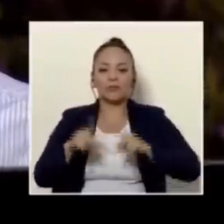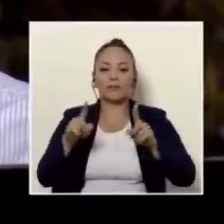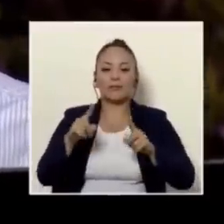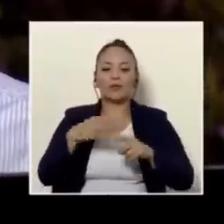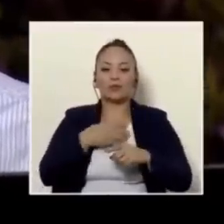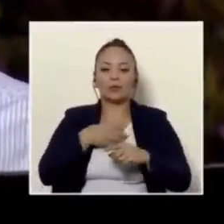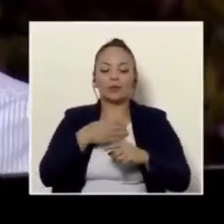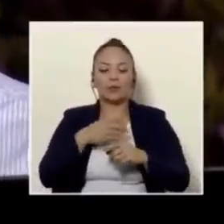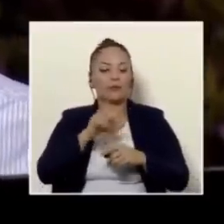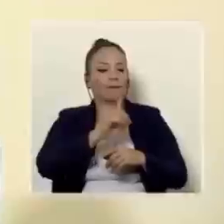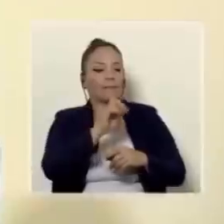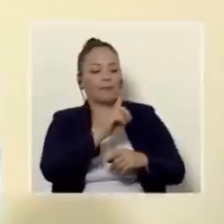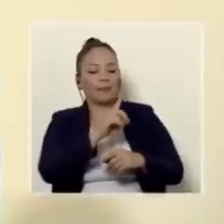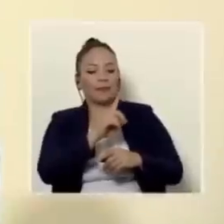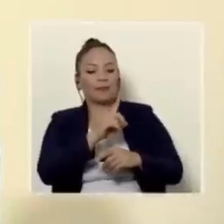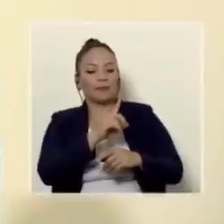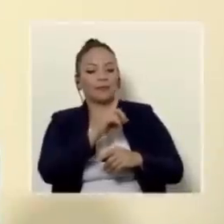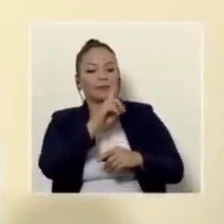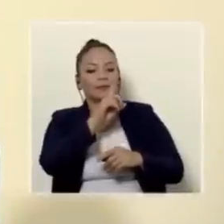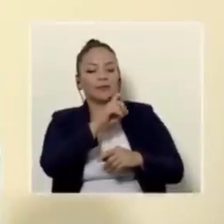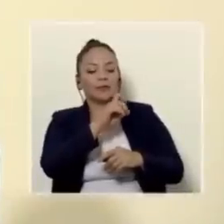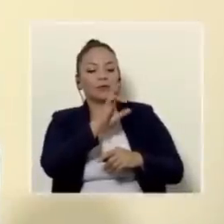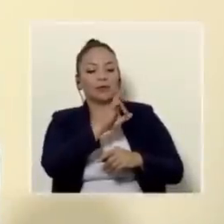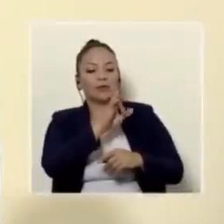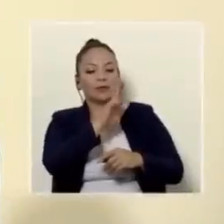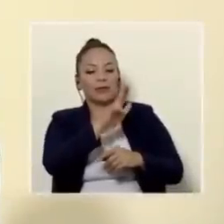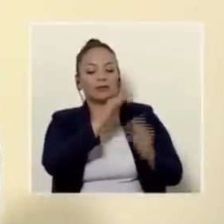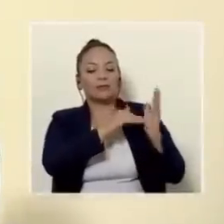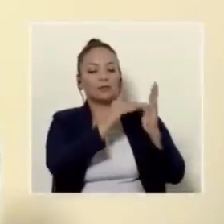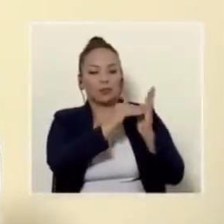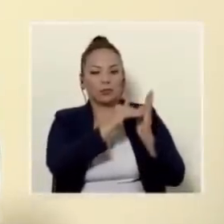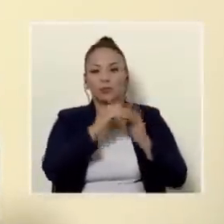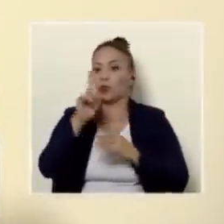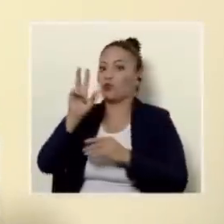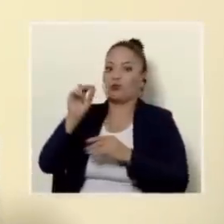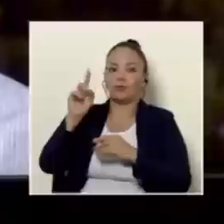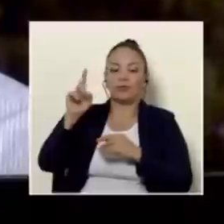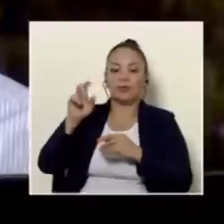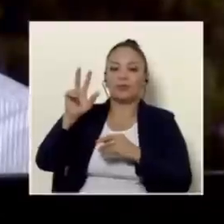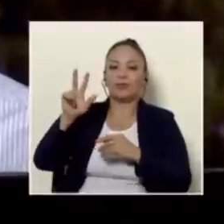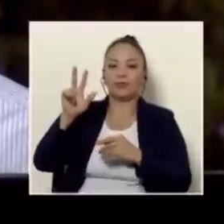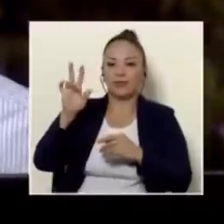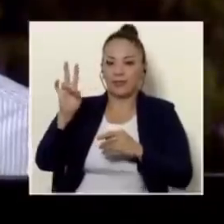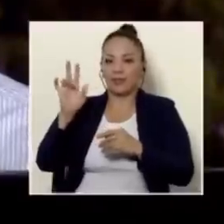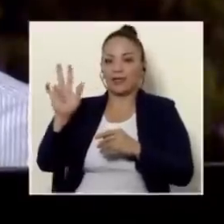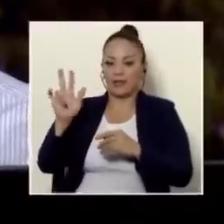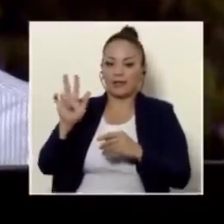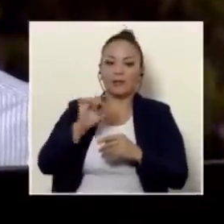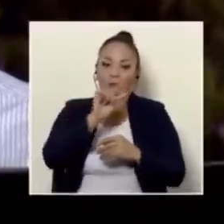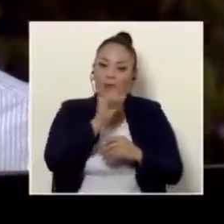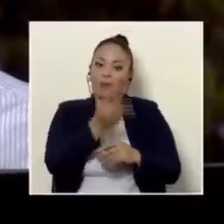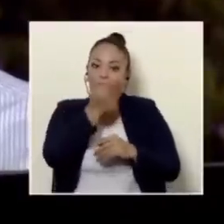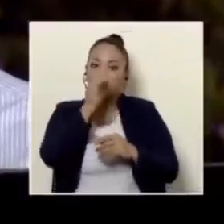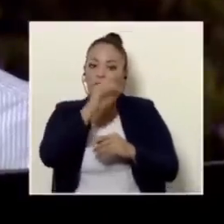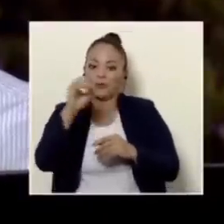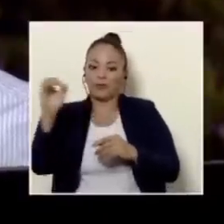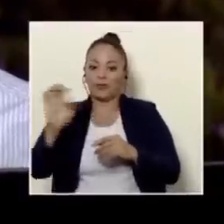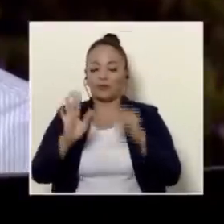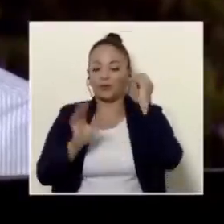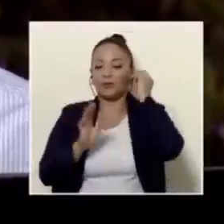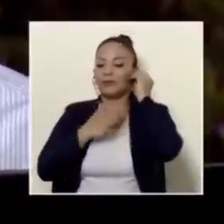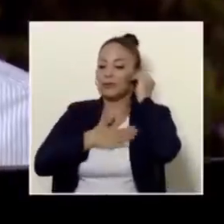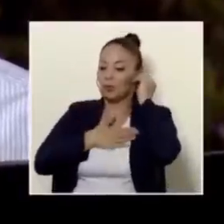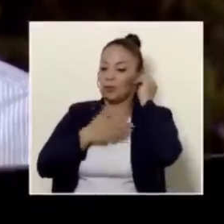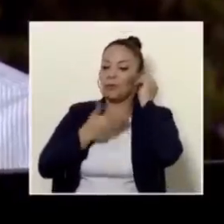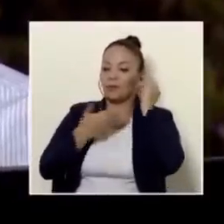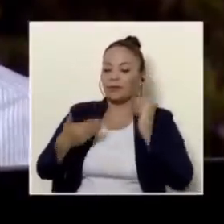Pero los dueños de estas personas... 173, sí, no, señor. 173 mil millones. Sí, 173, disculpe, presidente. Sí, hay un poquillo más de ceros ahí en la